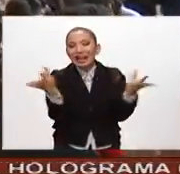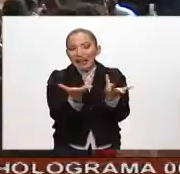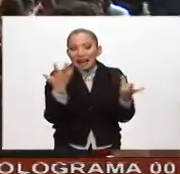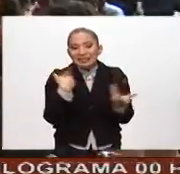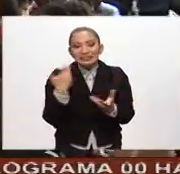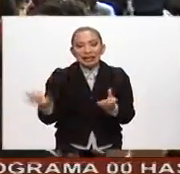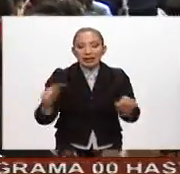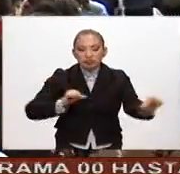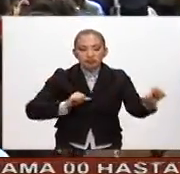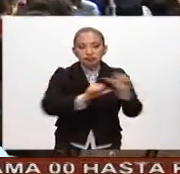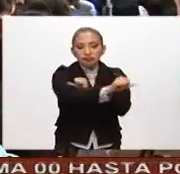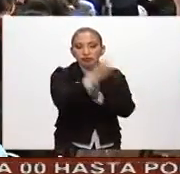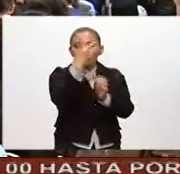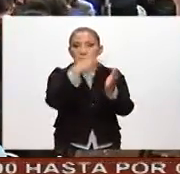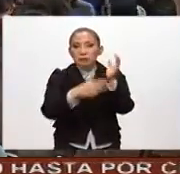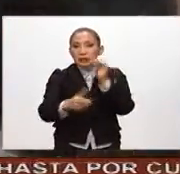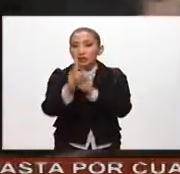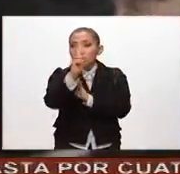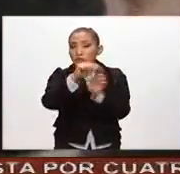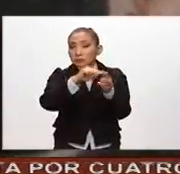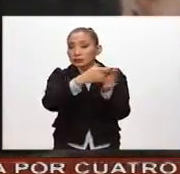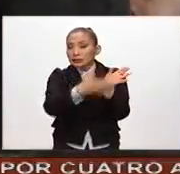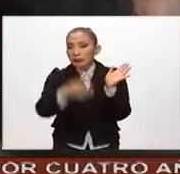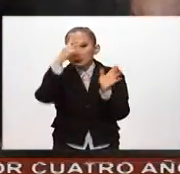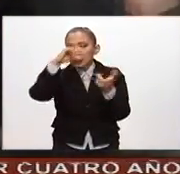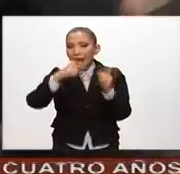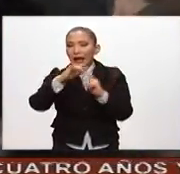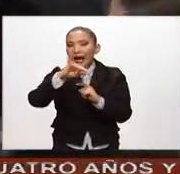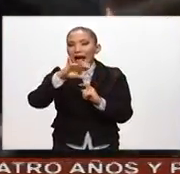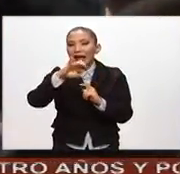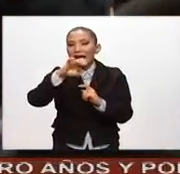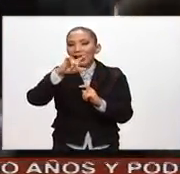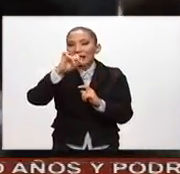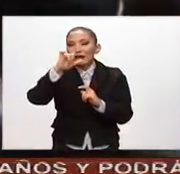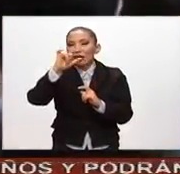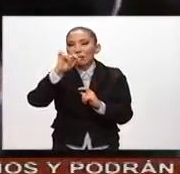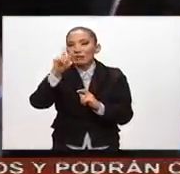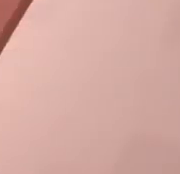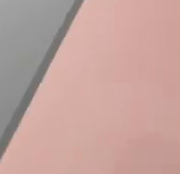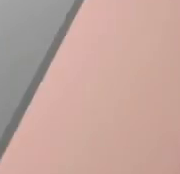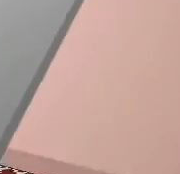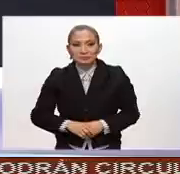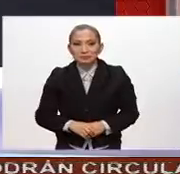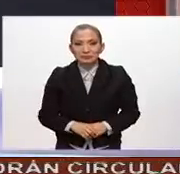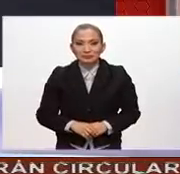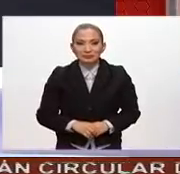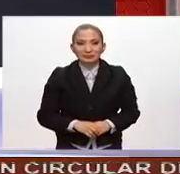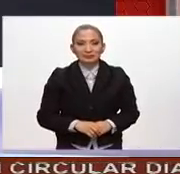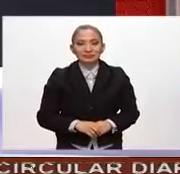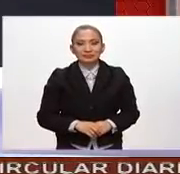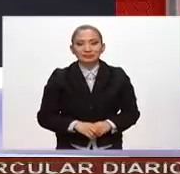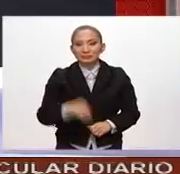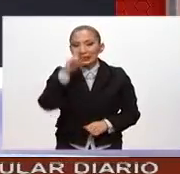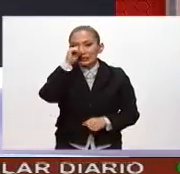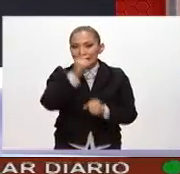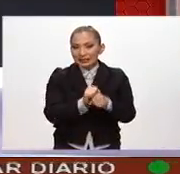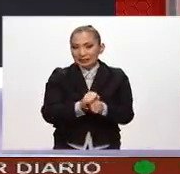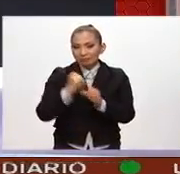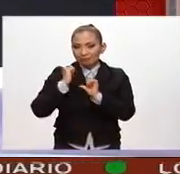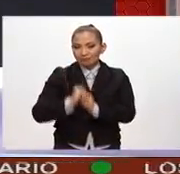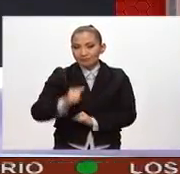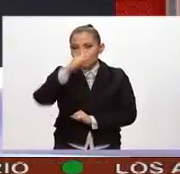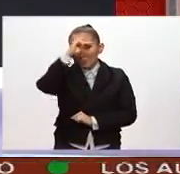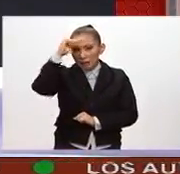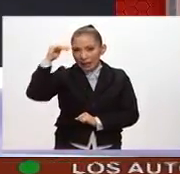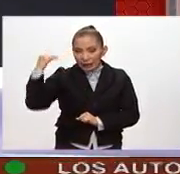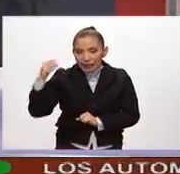este intercambio desde 2002. Para México al Día, Jacqueline López Zárate. El secretario de Marina, Vidal